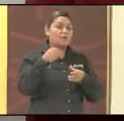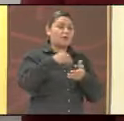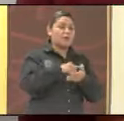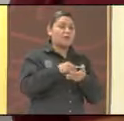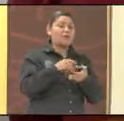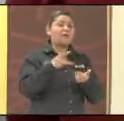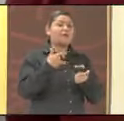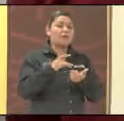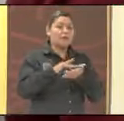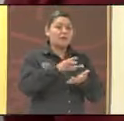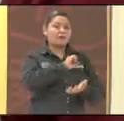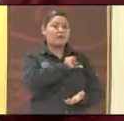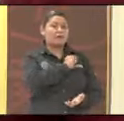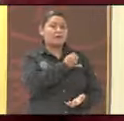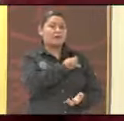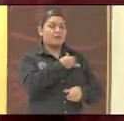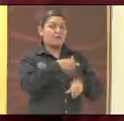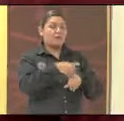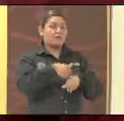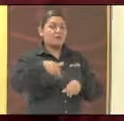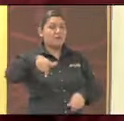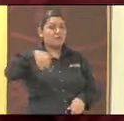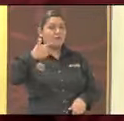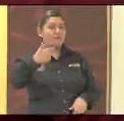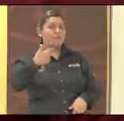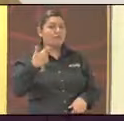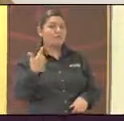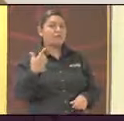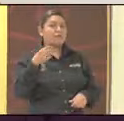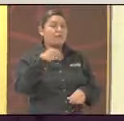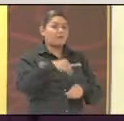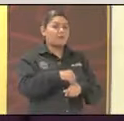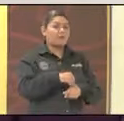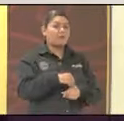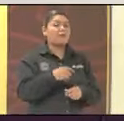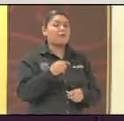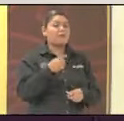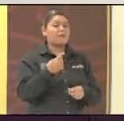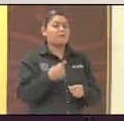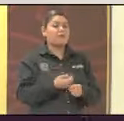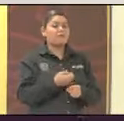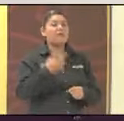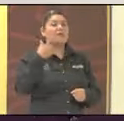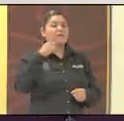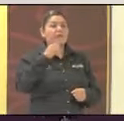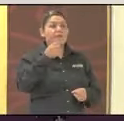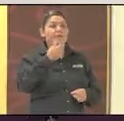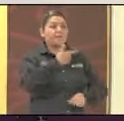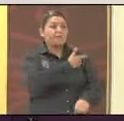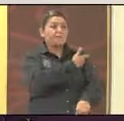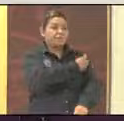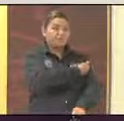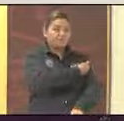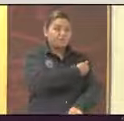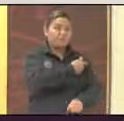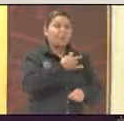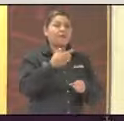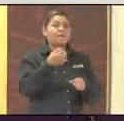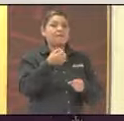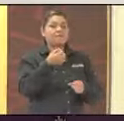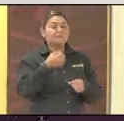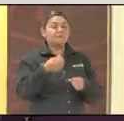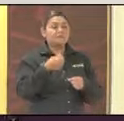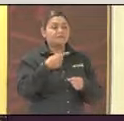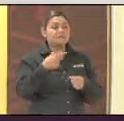la Jurisdicción Sanitaria número 12, implantes subdérmicos y dispositivos intrauterinos, así como la entrega